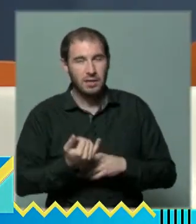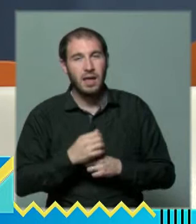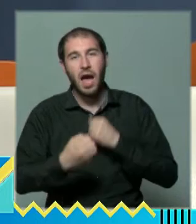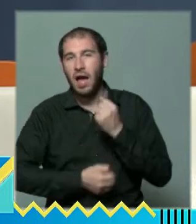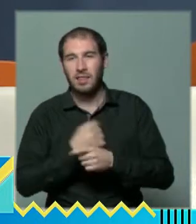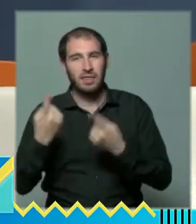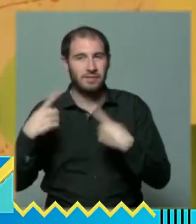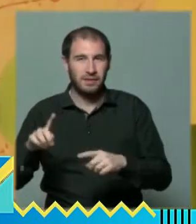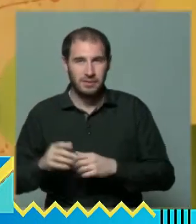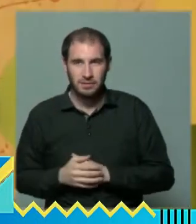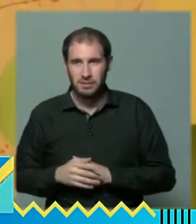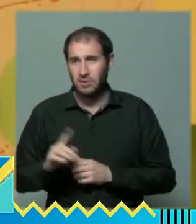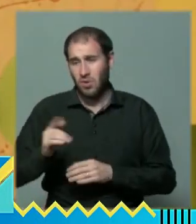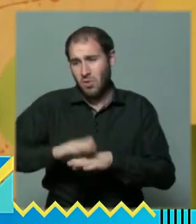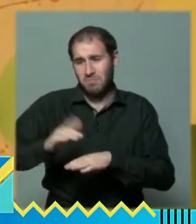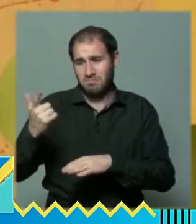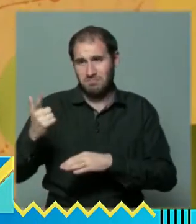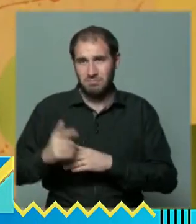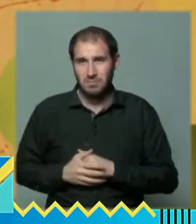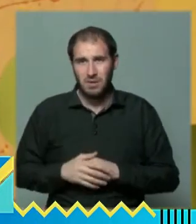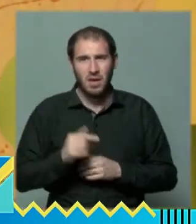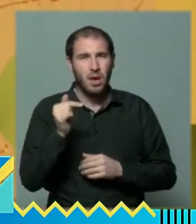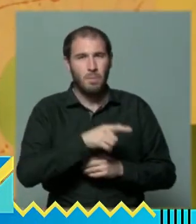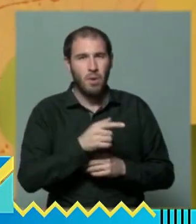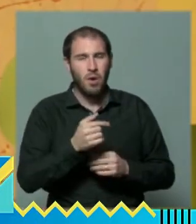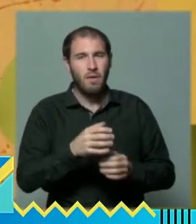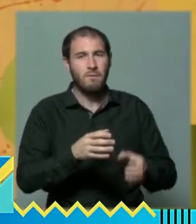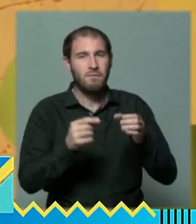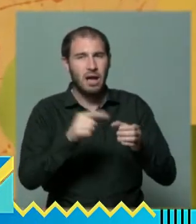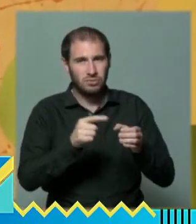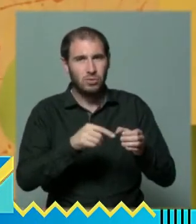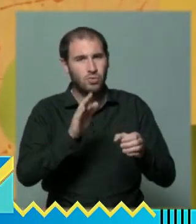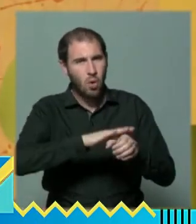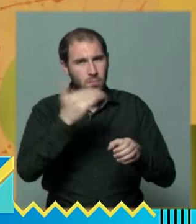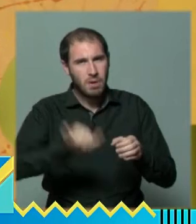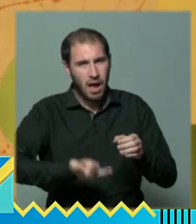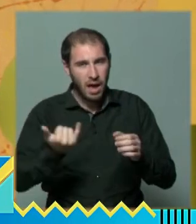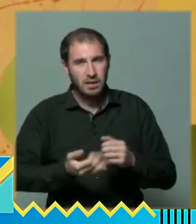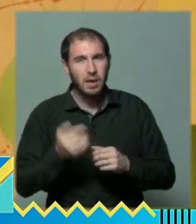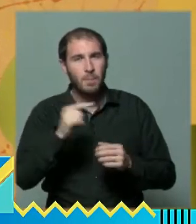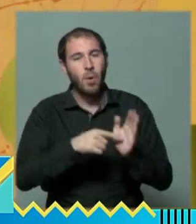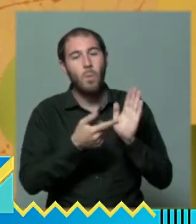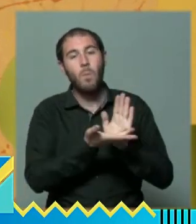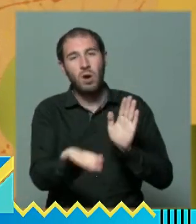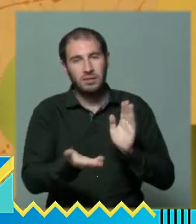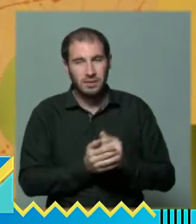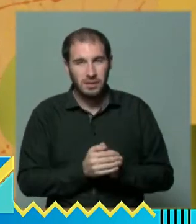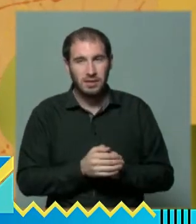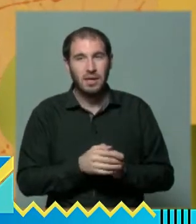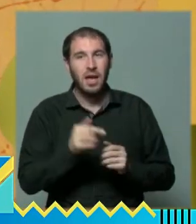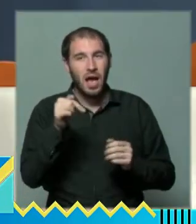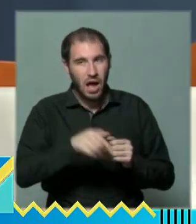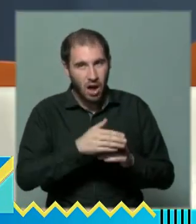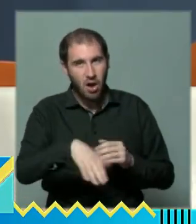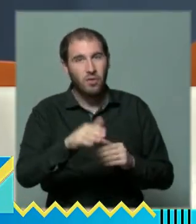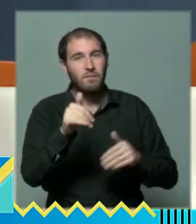hasta que demostremos lo contrario. No, no sos culpable. A ver, Vos sos portador de un vaso, sos culpable. Y tenés que demostrar, a partir No de es un hoy, vaso, de